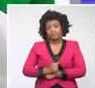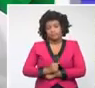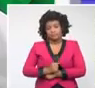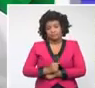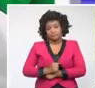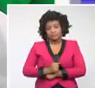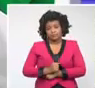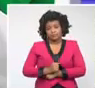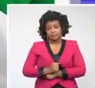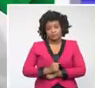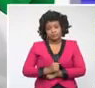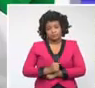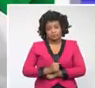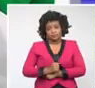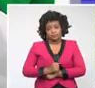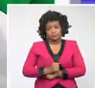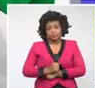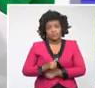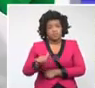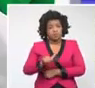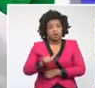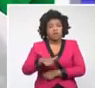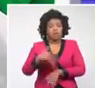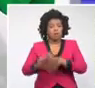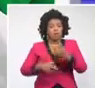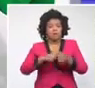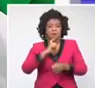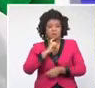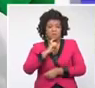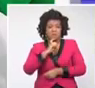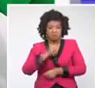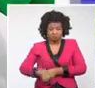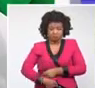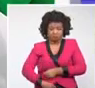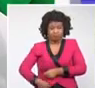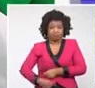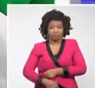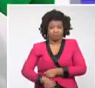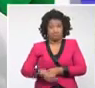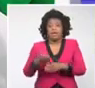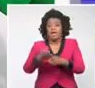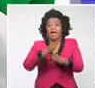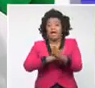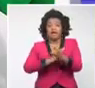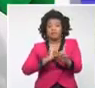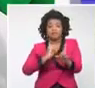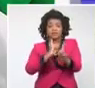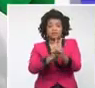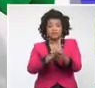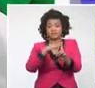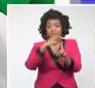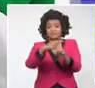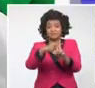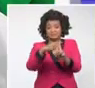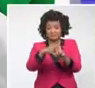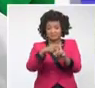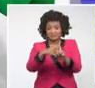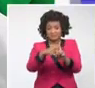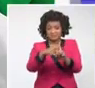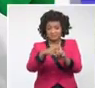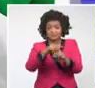un adenocarcinoma de próstata, contacto de un caso positivo, inicialmente asintomático.